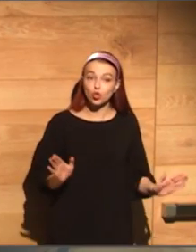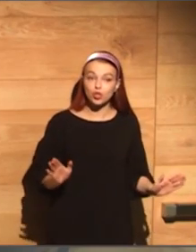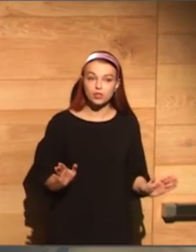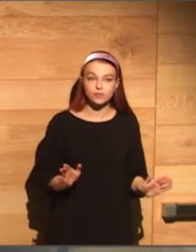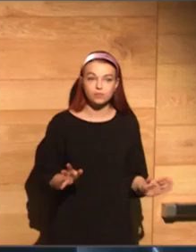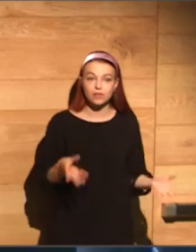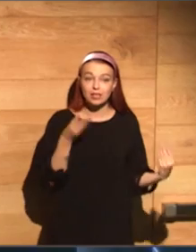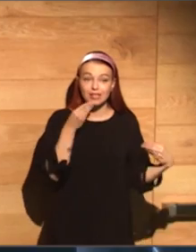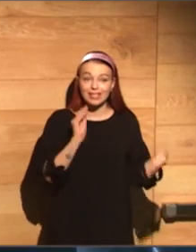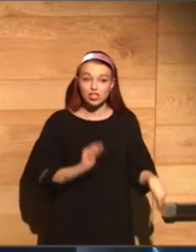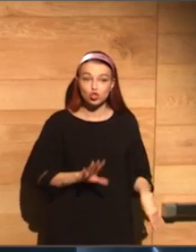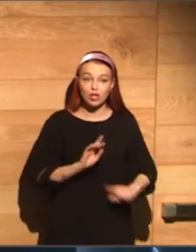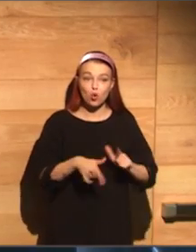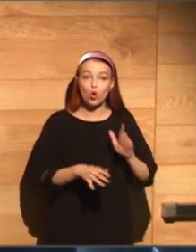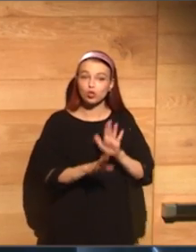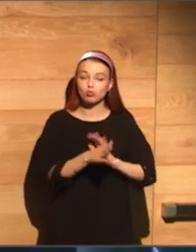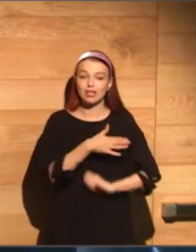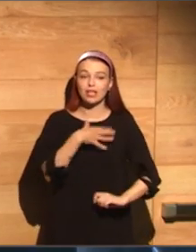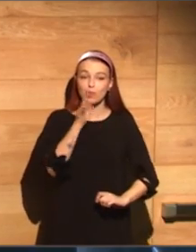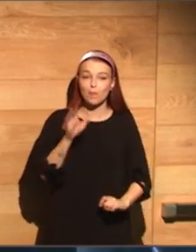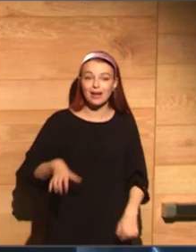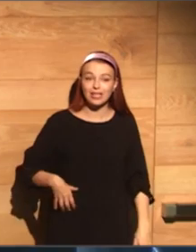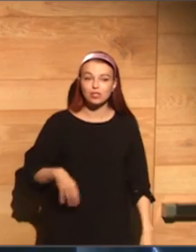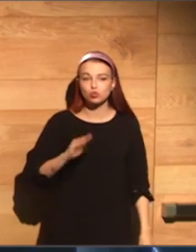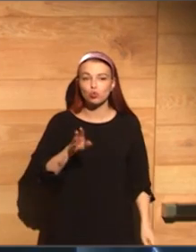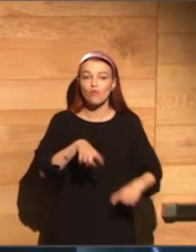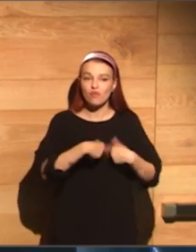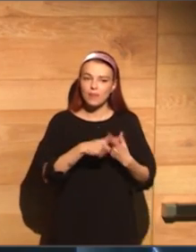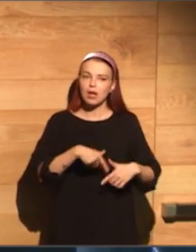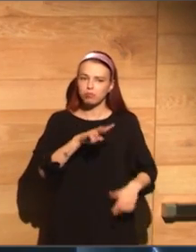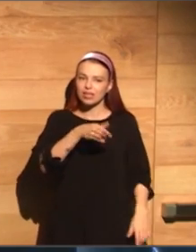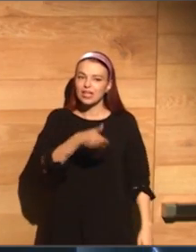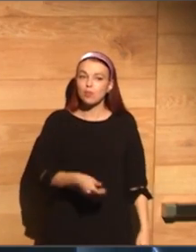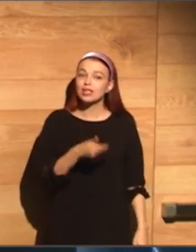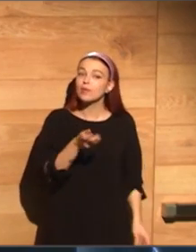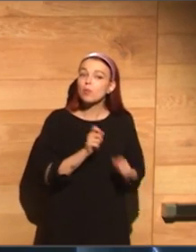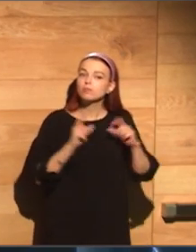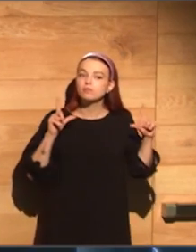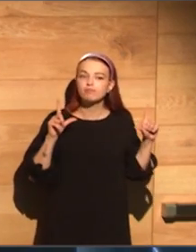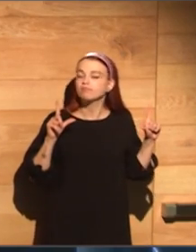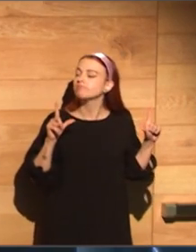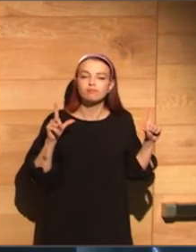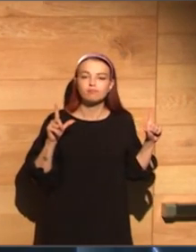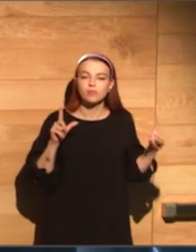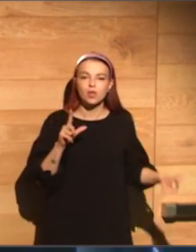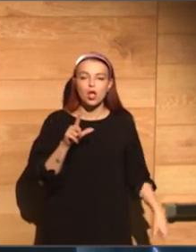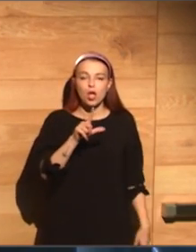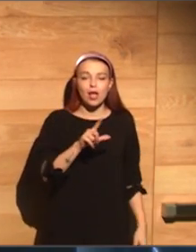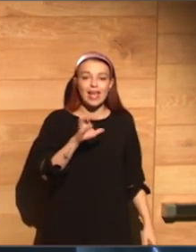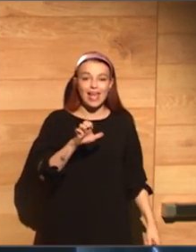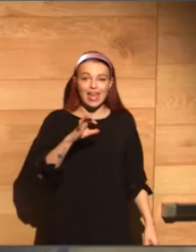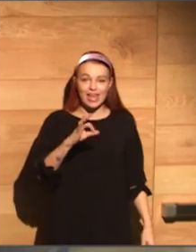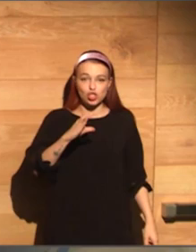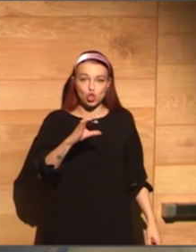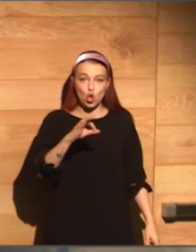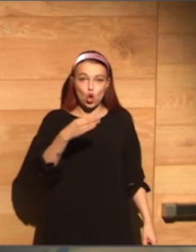esta historia porque los leguineches son importantes en esta película, pero no son los protagonistas. Perdón, Arturo, es que Luis Escobar, yo viví esa época, es que Luis